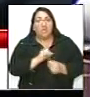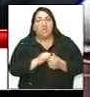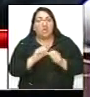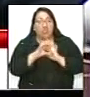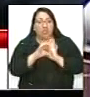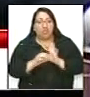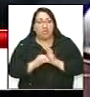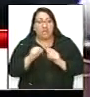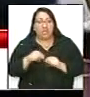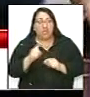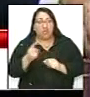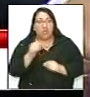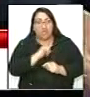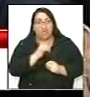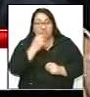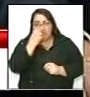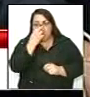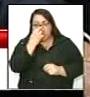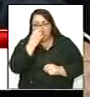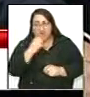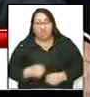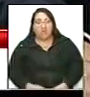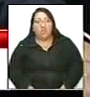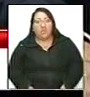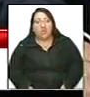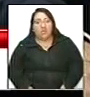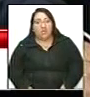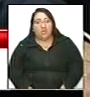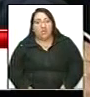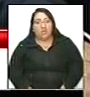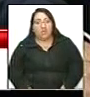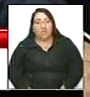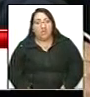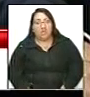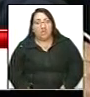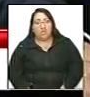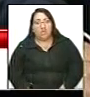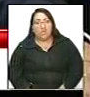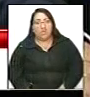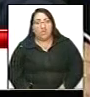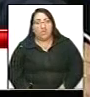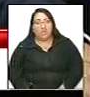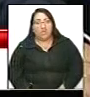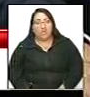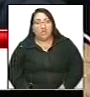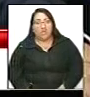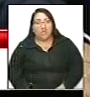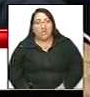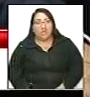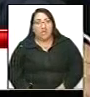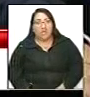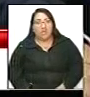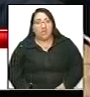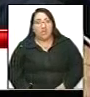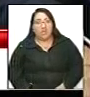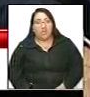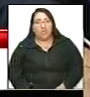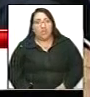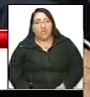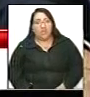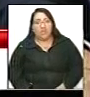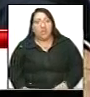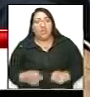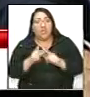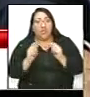Constitución. Esta es una entidad prevista en la Constitución. Y el Tribunal Constitucional ha dicho en una sentencia, en el año 2004,